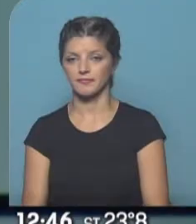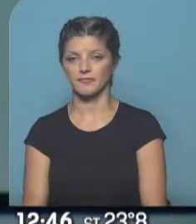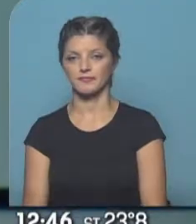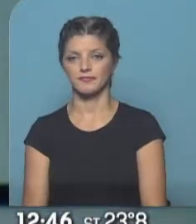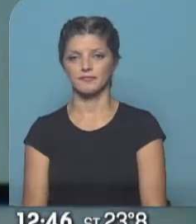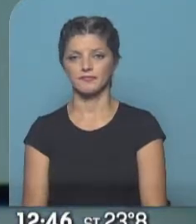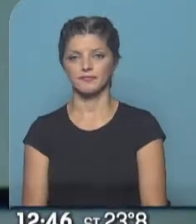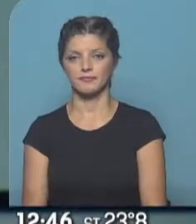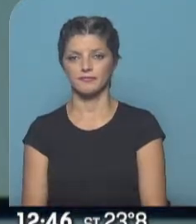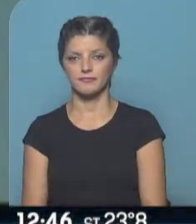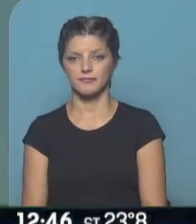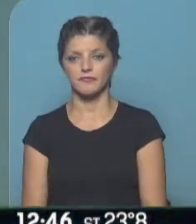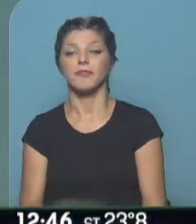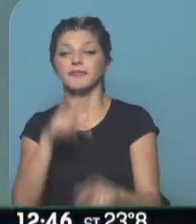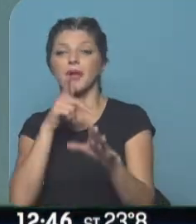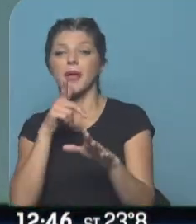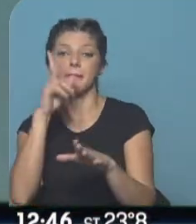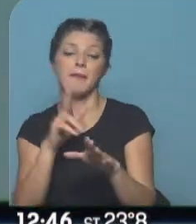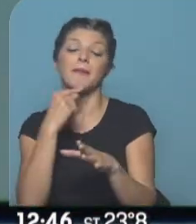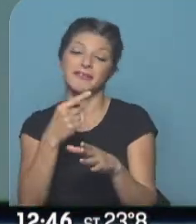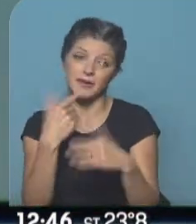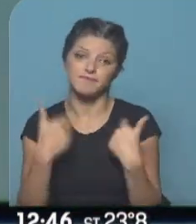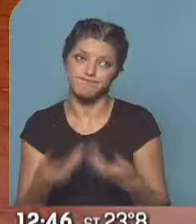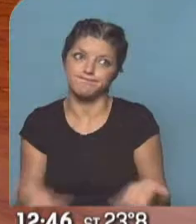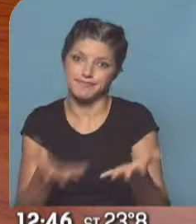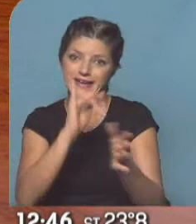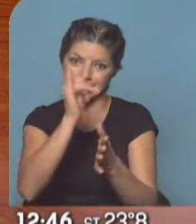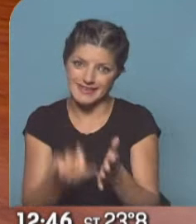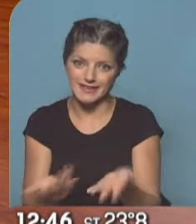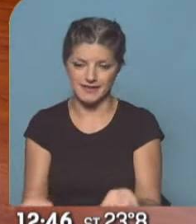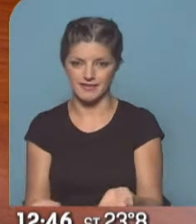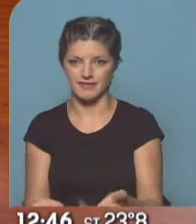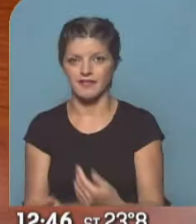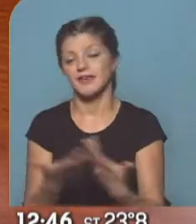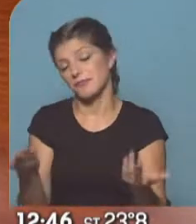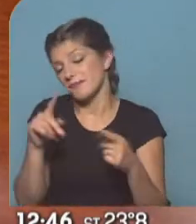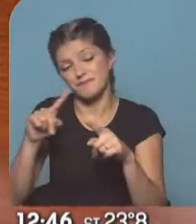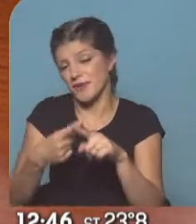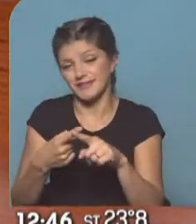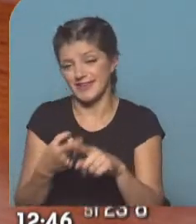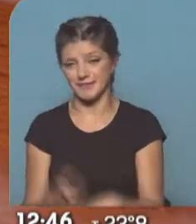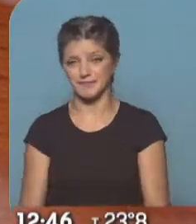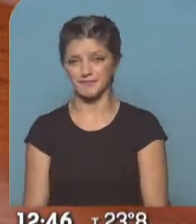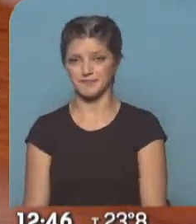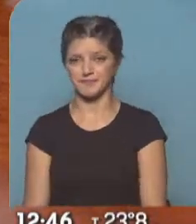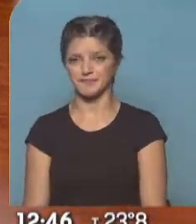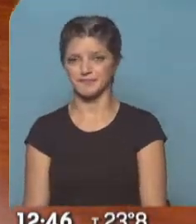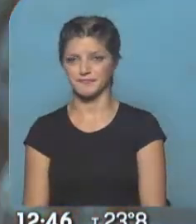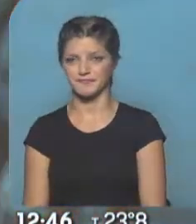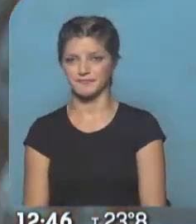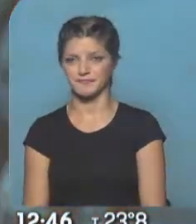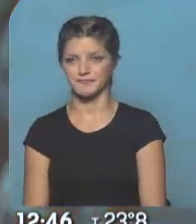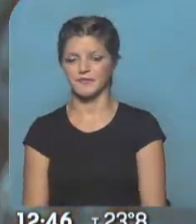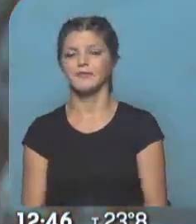va a decirles, apuesten por el sí. Bueno, innegablemente que lo político va a estar presente. ¿Qué tal? Buenos